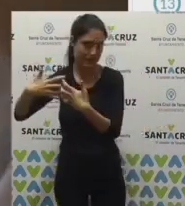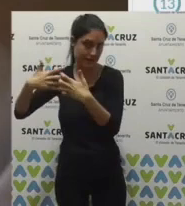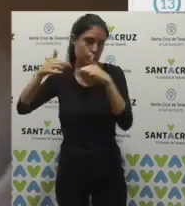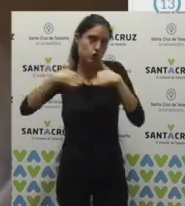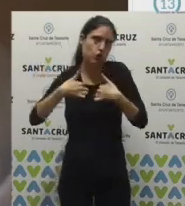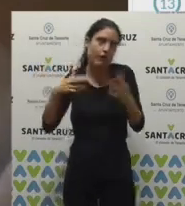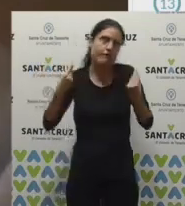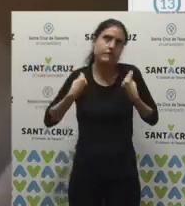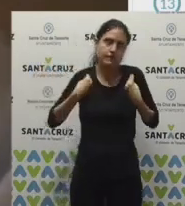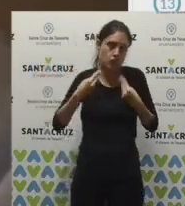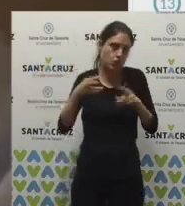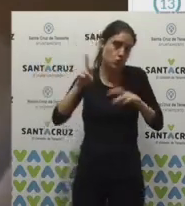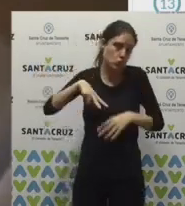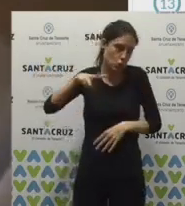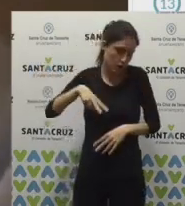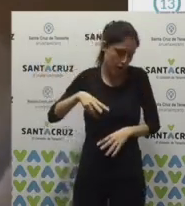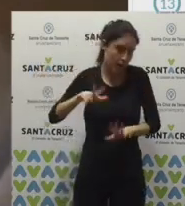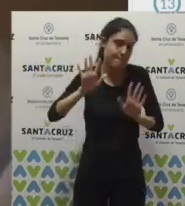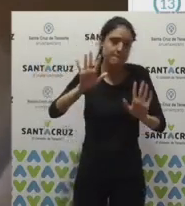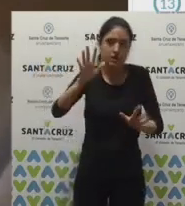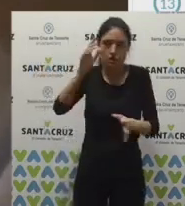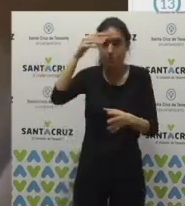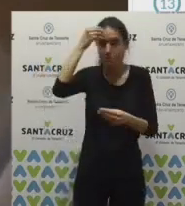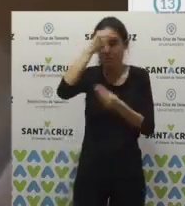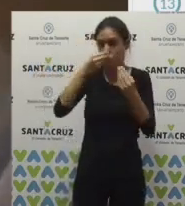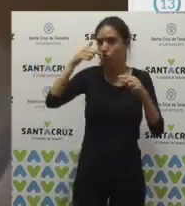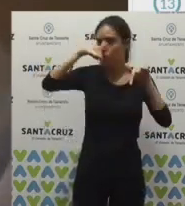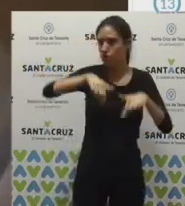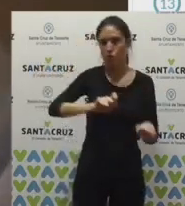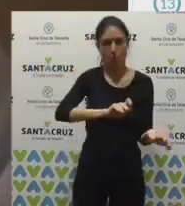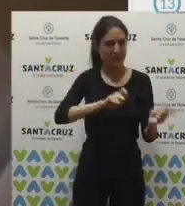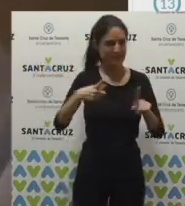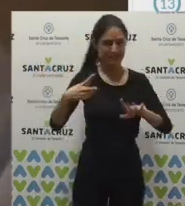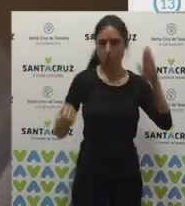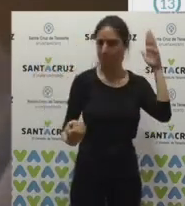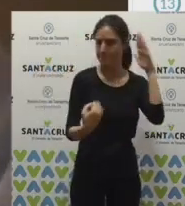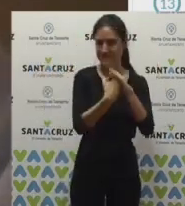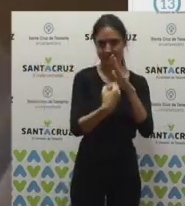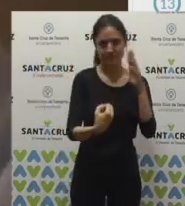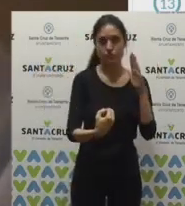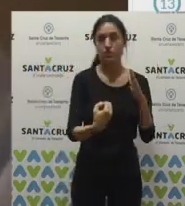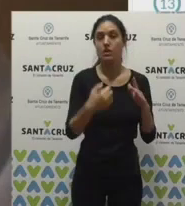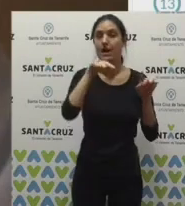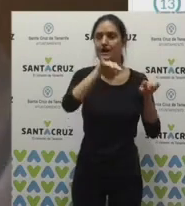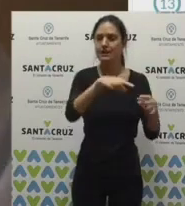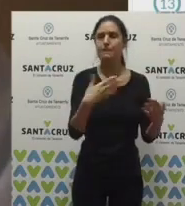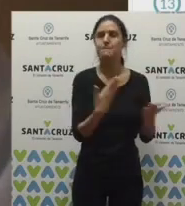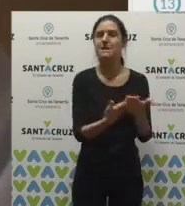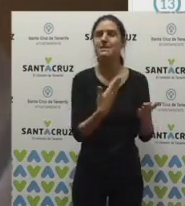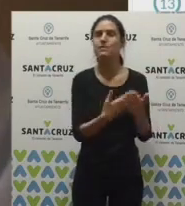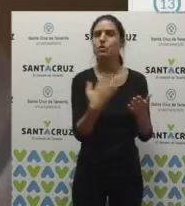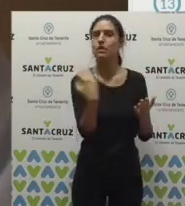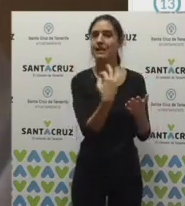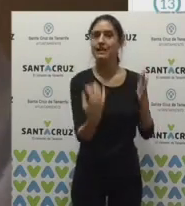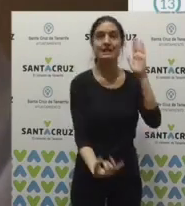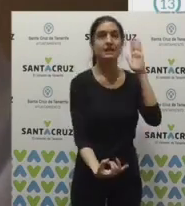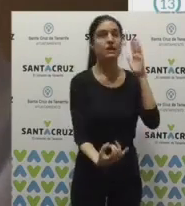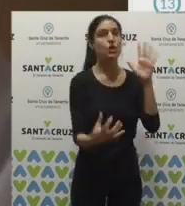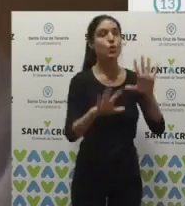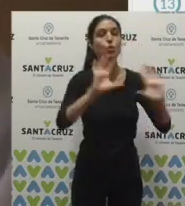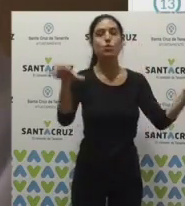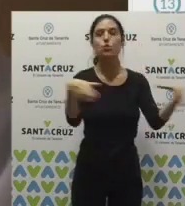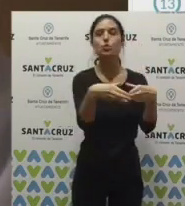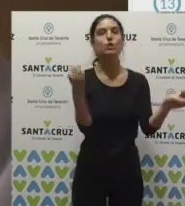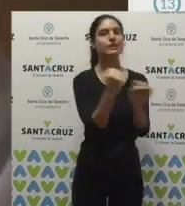guerra espero que esto sea lo más parecido que tenga nunca y lo que pedimos es la creación de manera urgente de un grupo de